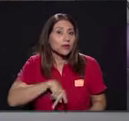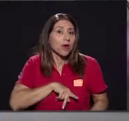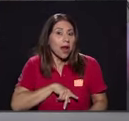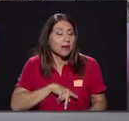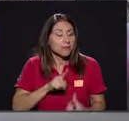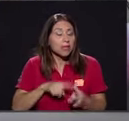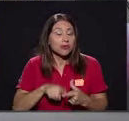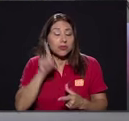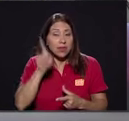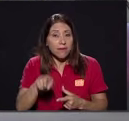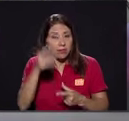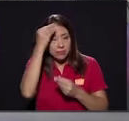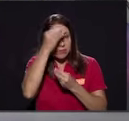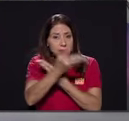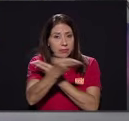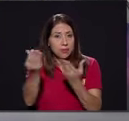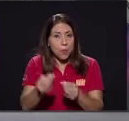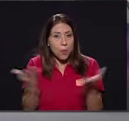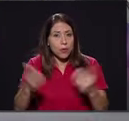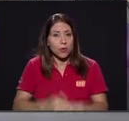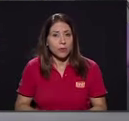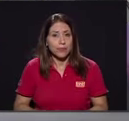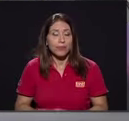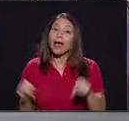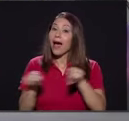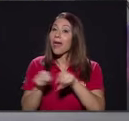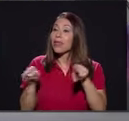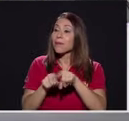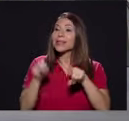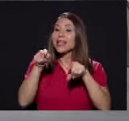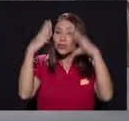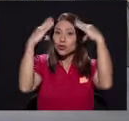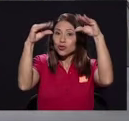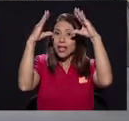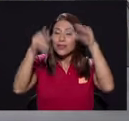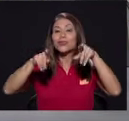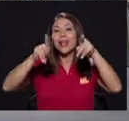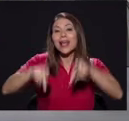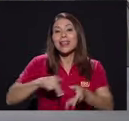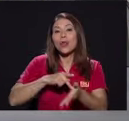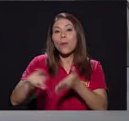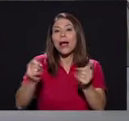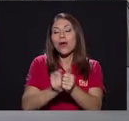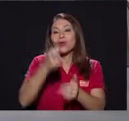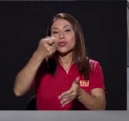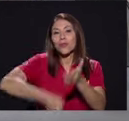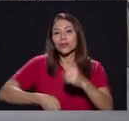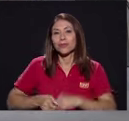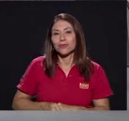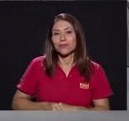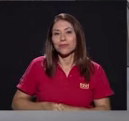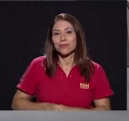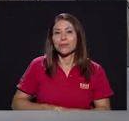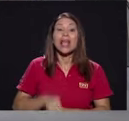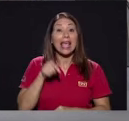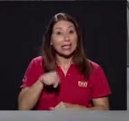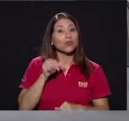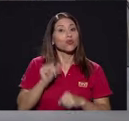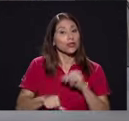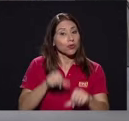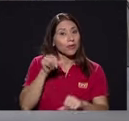daño claro. a nadie, que esos datos sean del conocimiento público. Por supuesto. Además, esos datos los paga la gente con sus impuestos. Exactamente. Sí. Hay que transformar, y eso